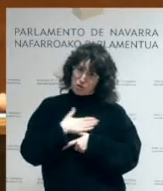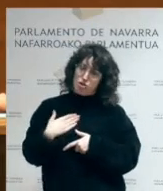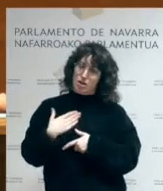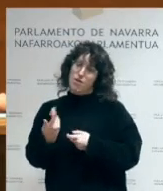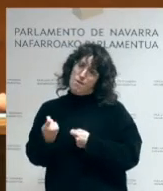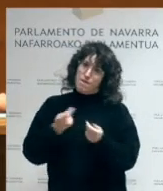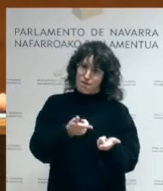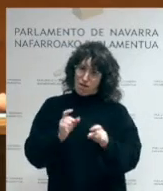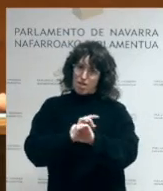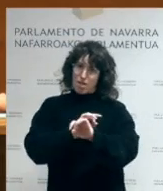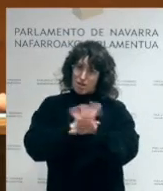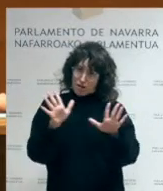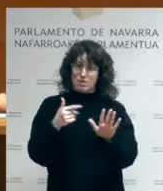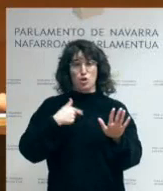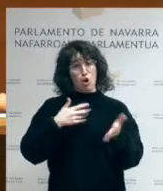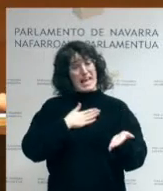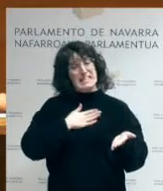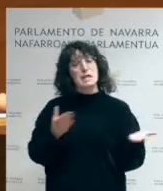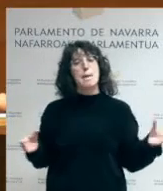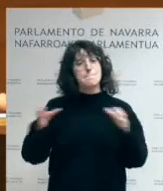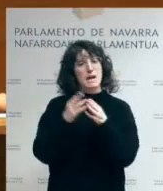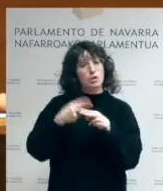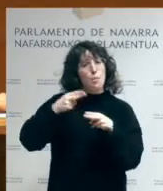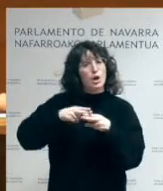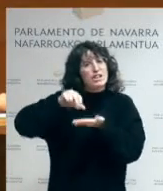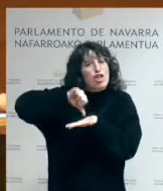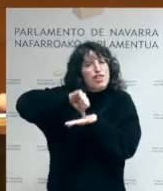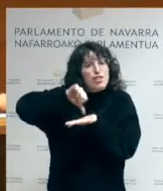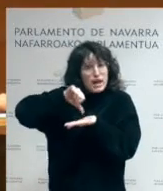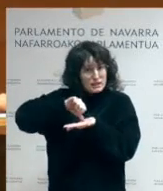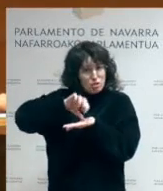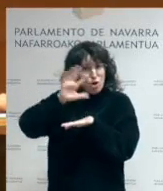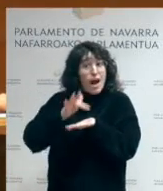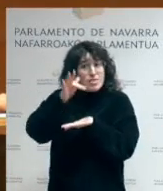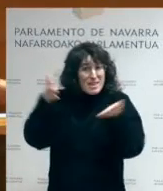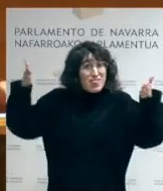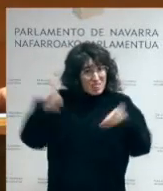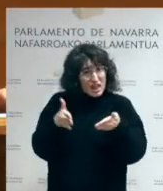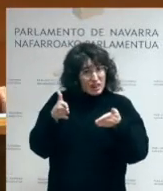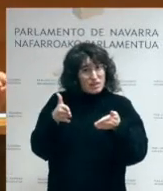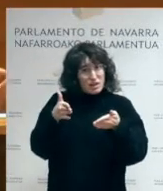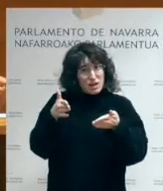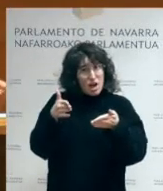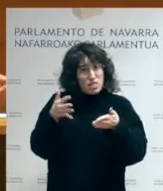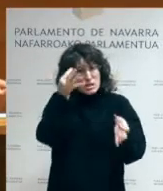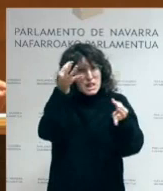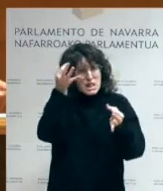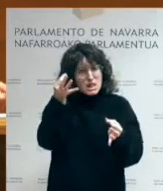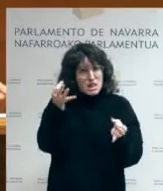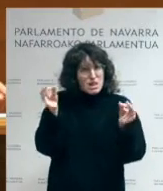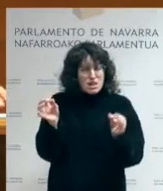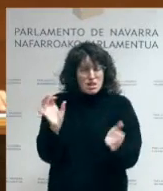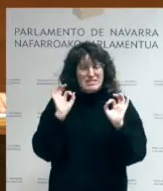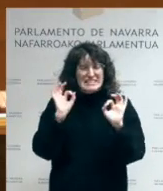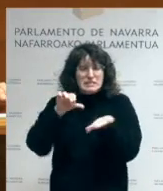centro, políticamente hablando. Bien. Y también somos un partido centrado en el estricto sentido, en la literalidad del término,